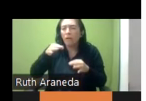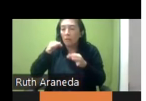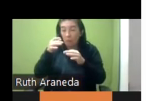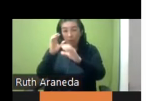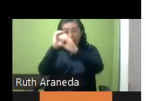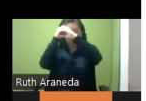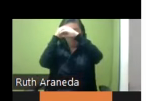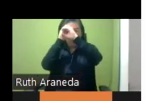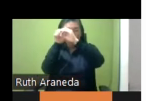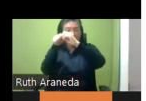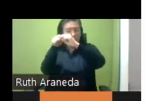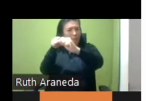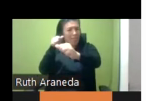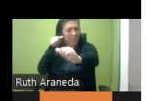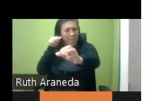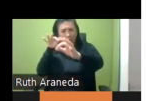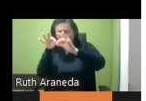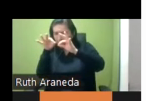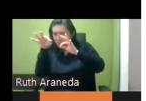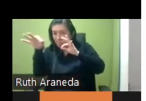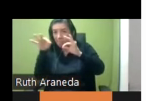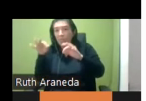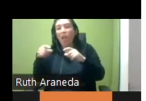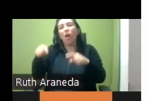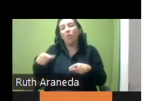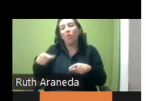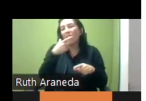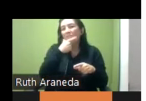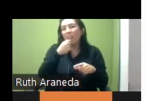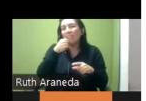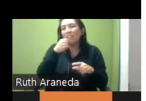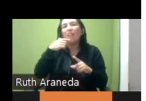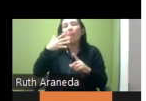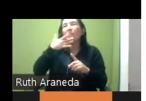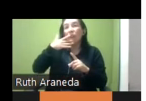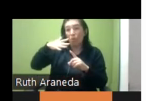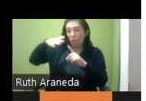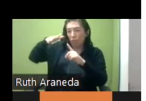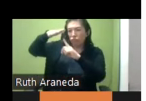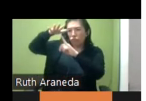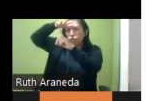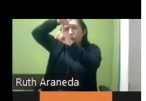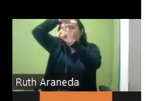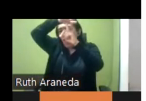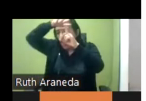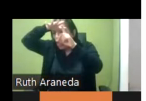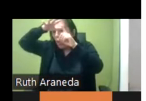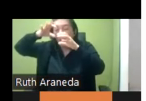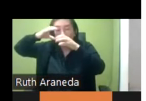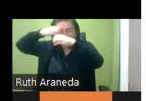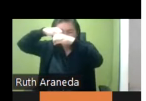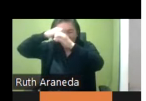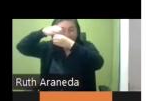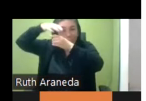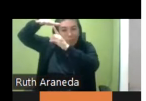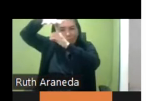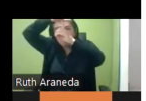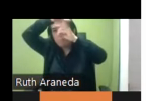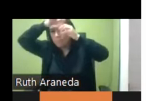topográficos. Ahora último ya se usa la fotografía con dron, que es una ayuda enorme. Y